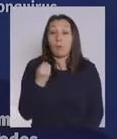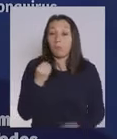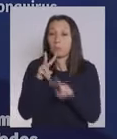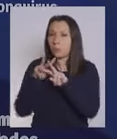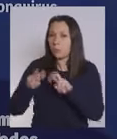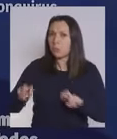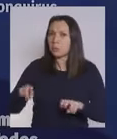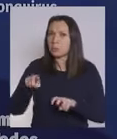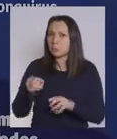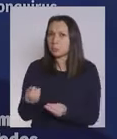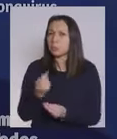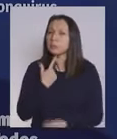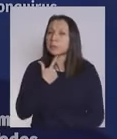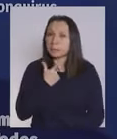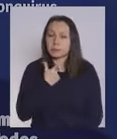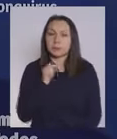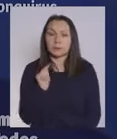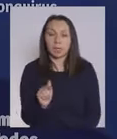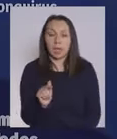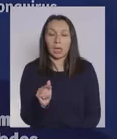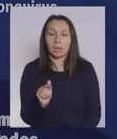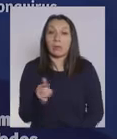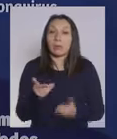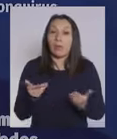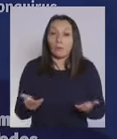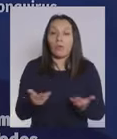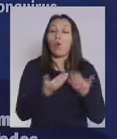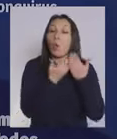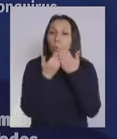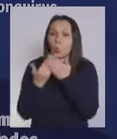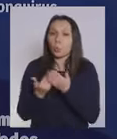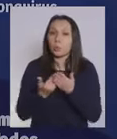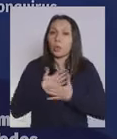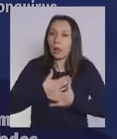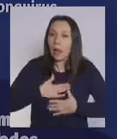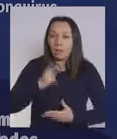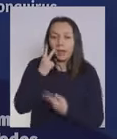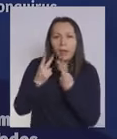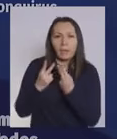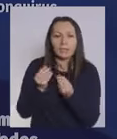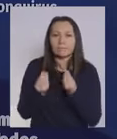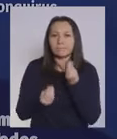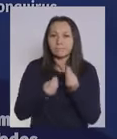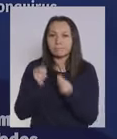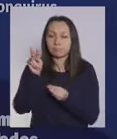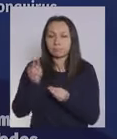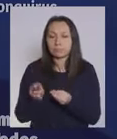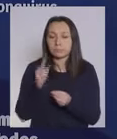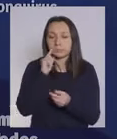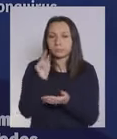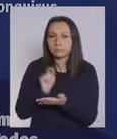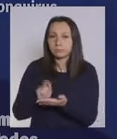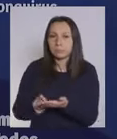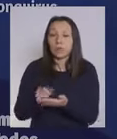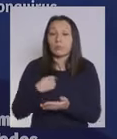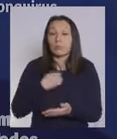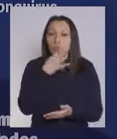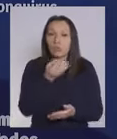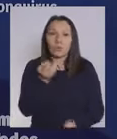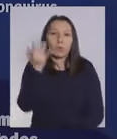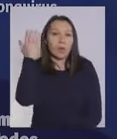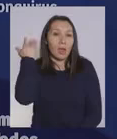investigación muy interesante. Vamos a estudiarla con calma. Creo que, como lo he dicho